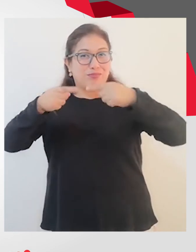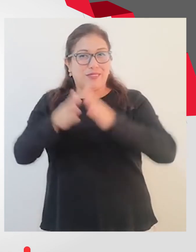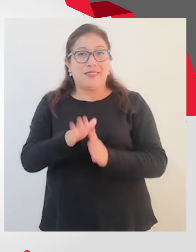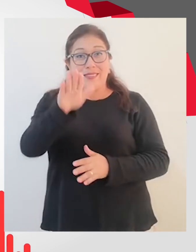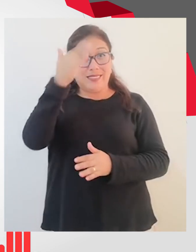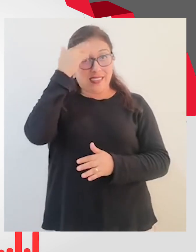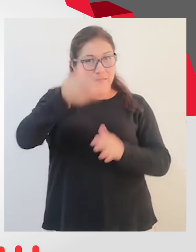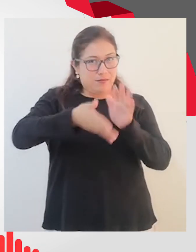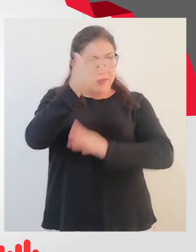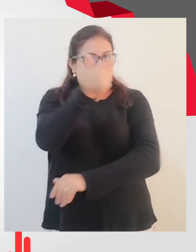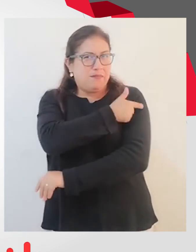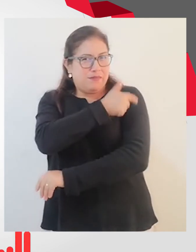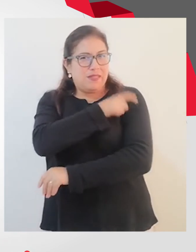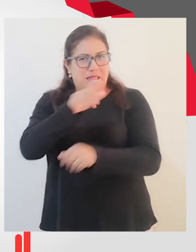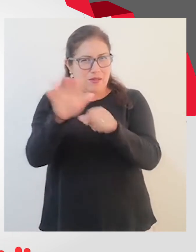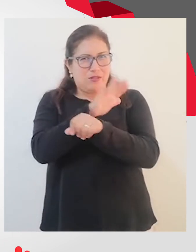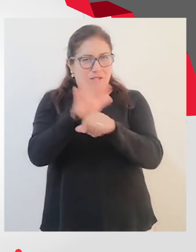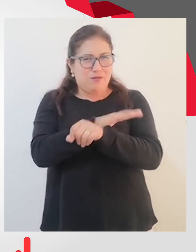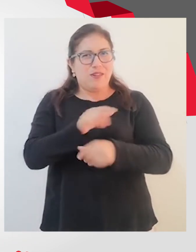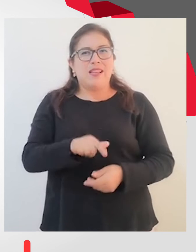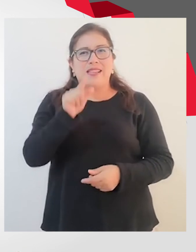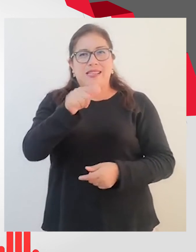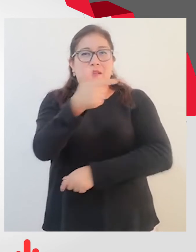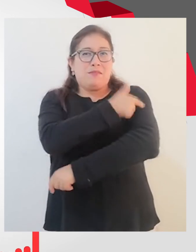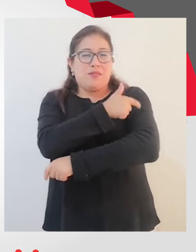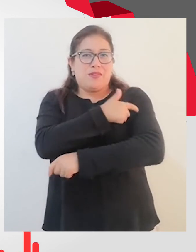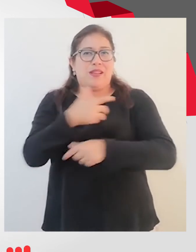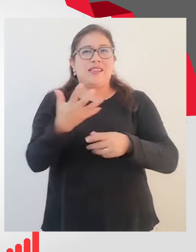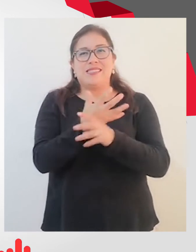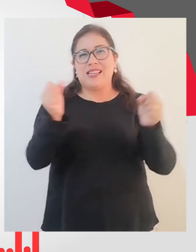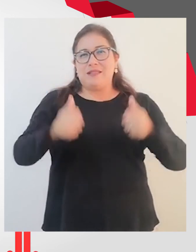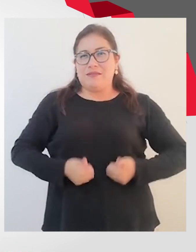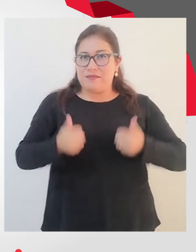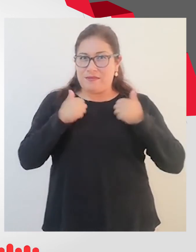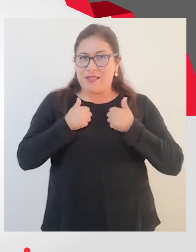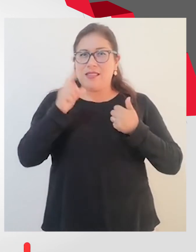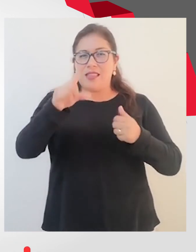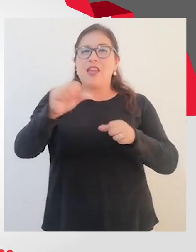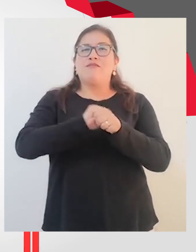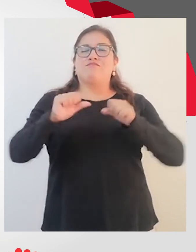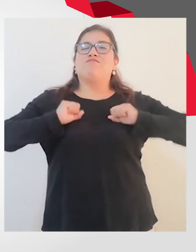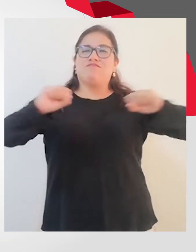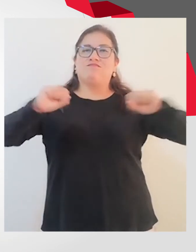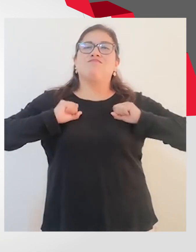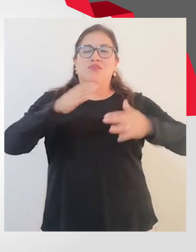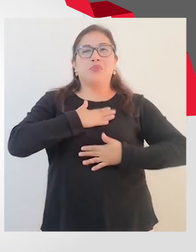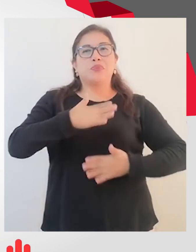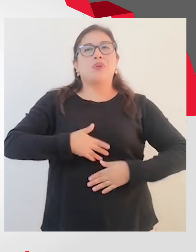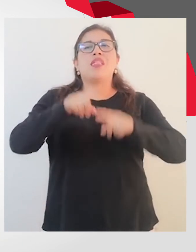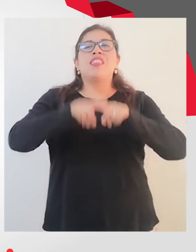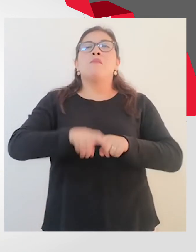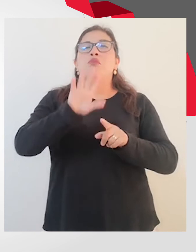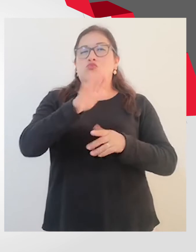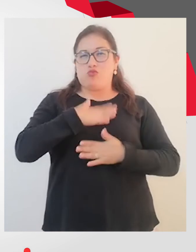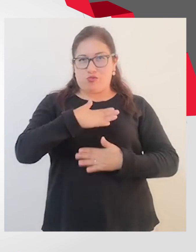vayan a vacunarse también, completen todas sus dosis, las vacunas salvan vidas. Hagamos ejercicio de acuerdo a nuestra